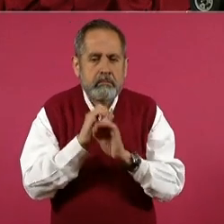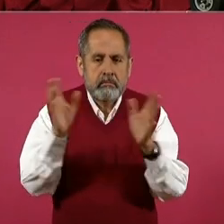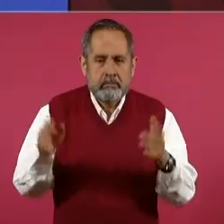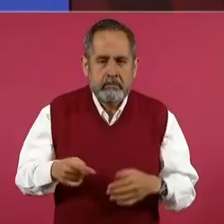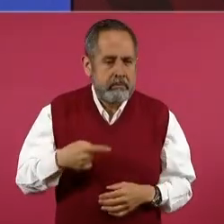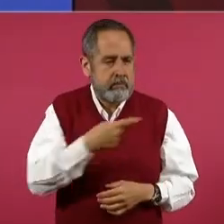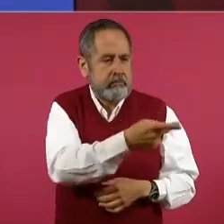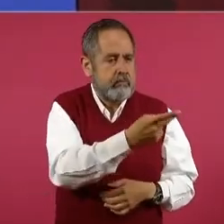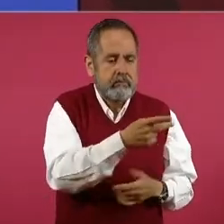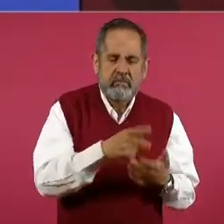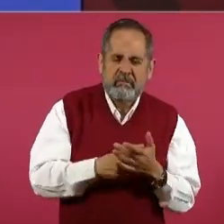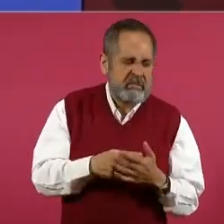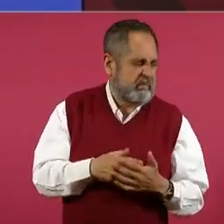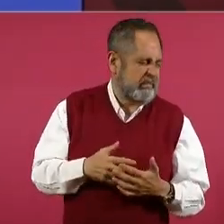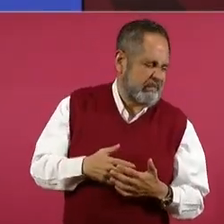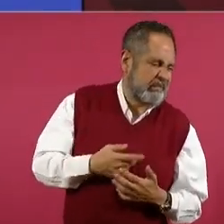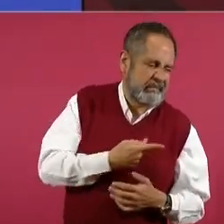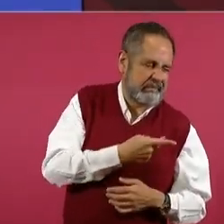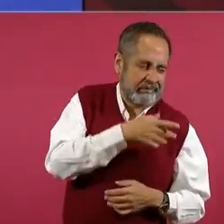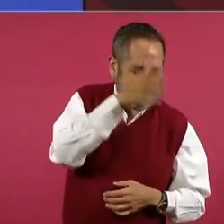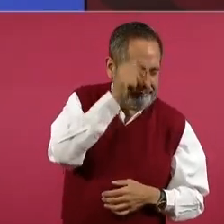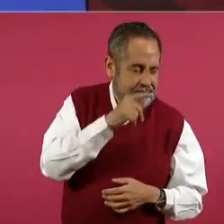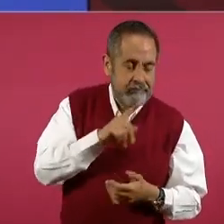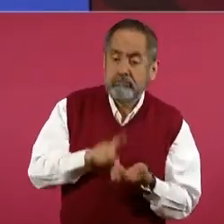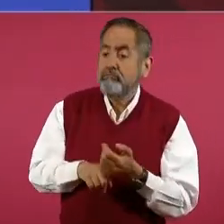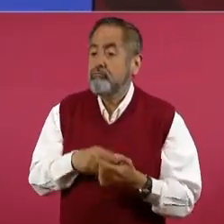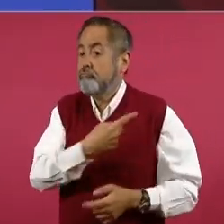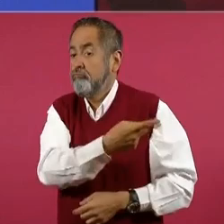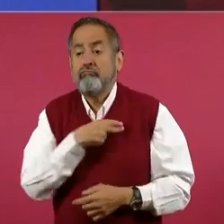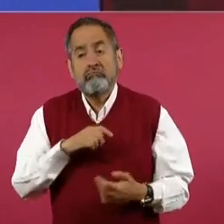por estos camajanes,